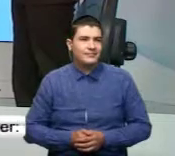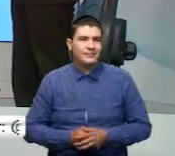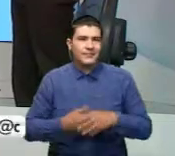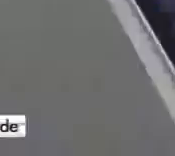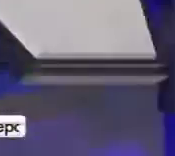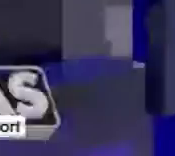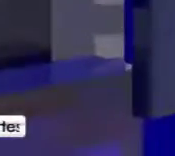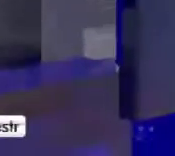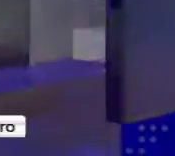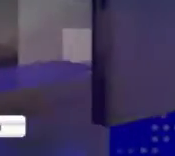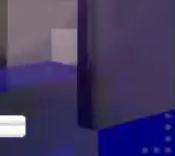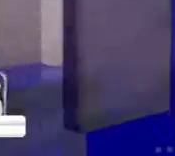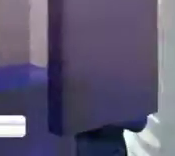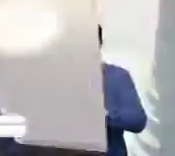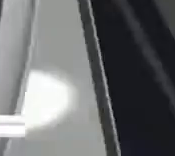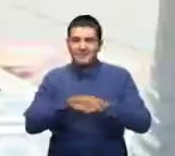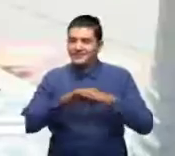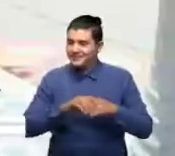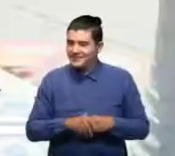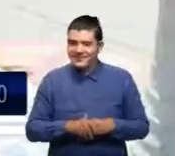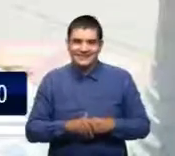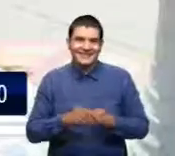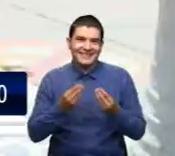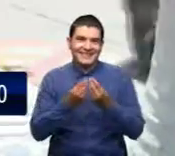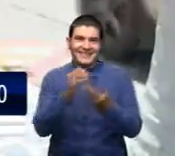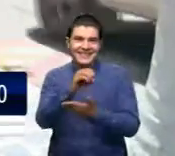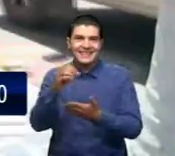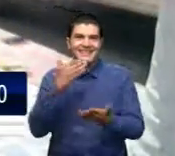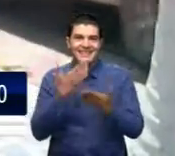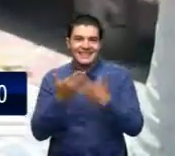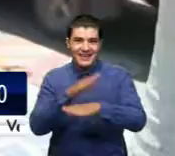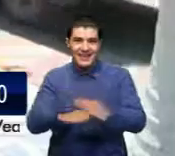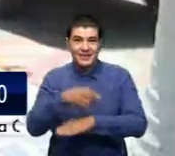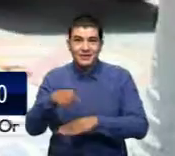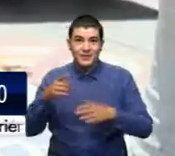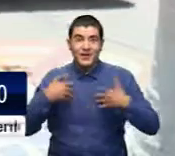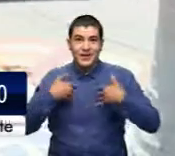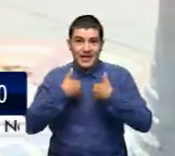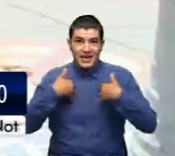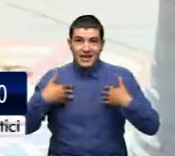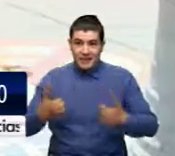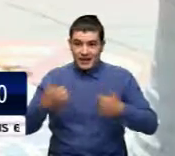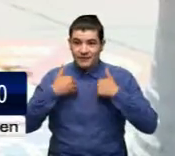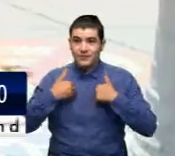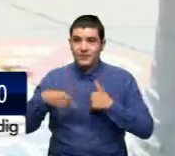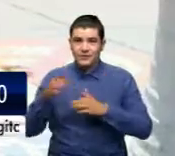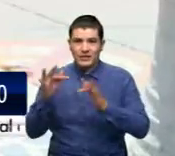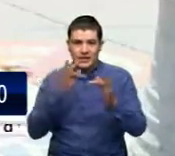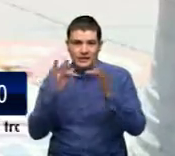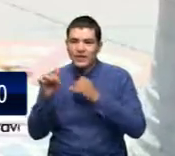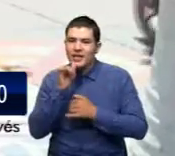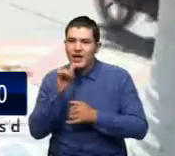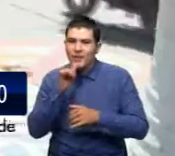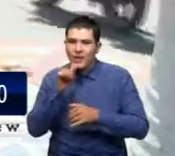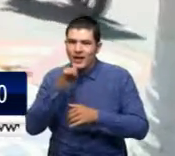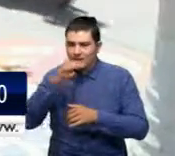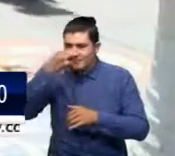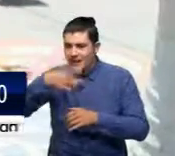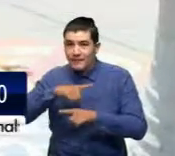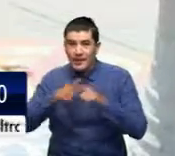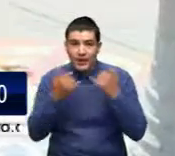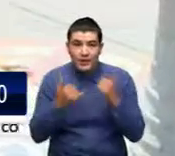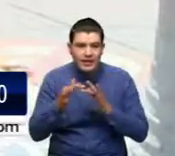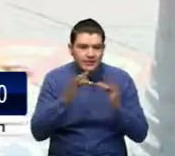Compañeros, muy buenas tardes. La planta de beneficio animal de Málaga ya cuenta con una planta de tratamiento de aguas residuales, obra que controla